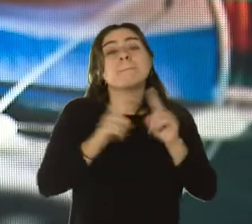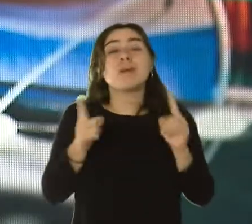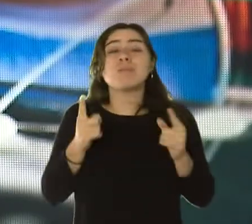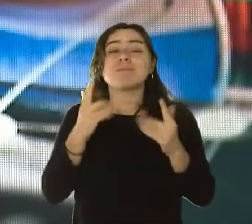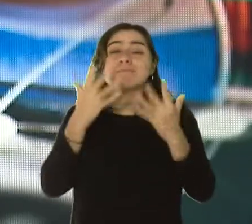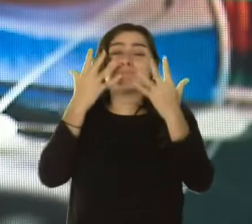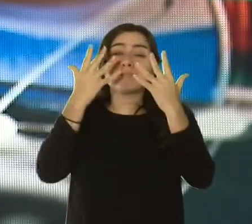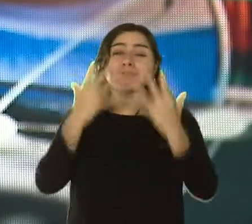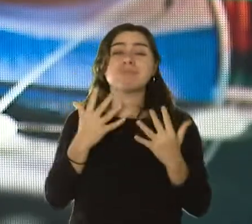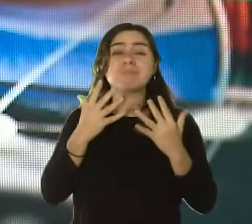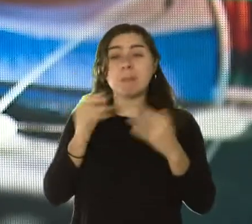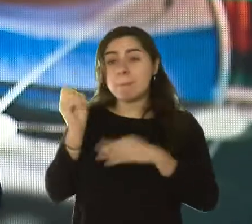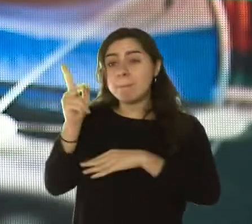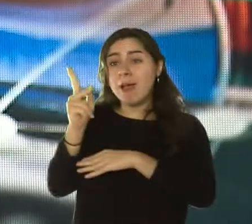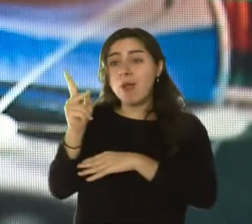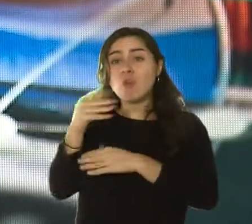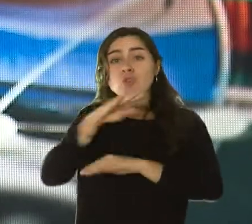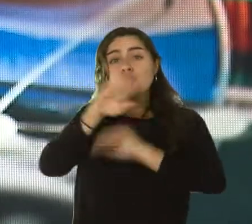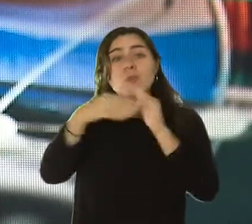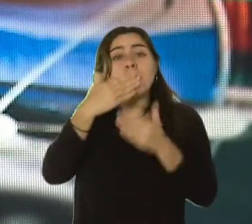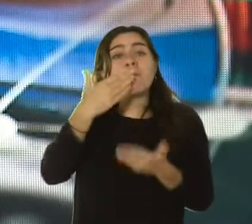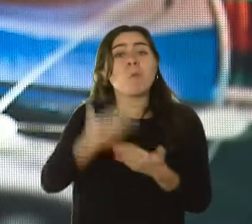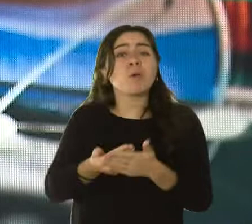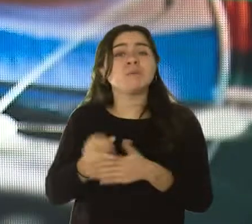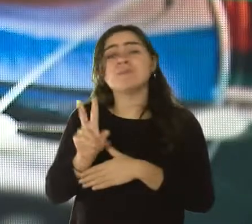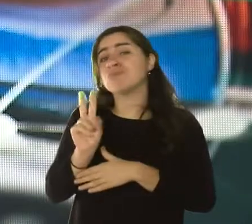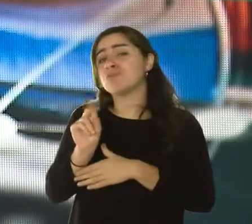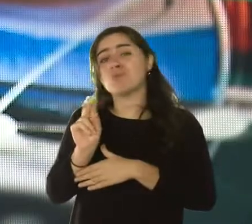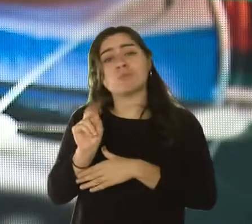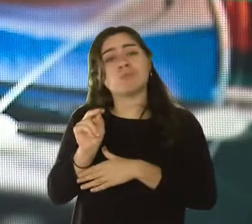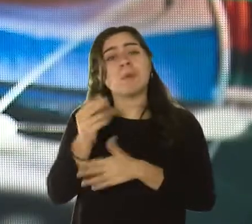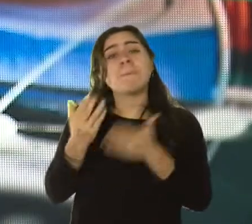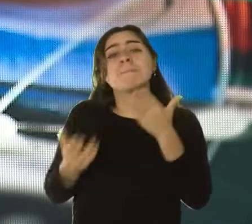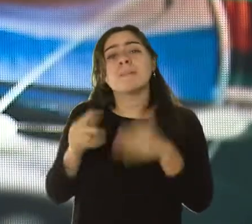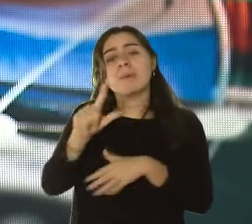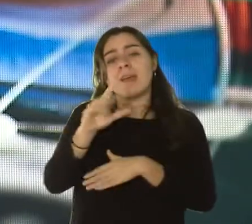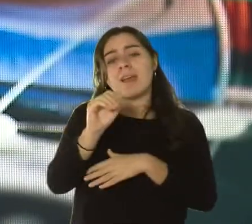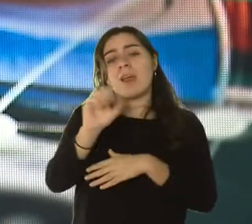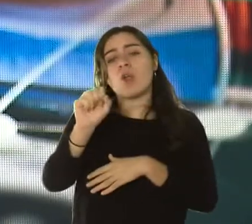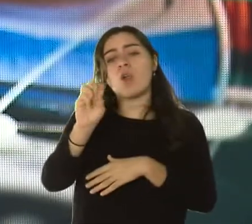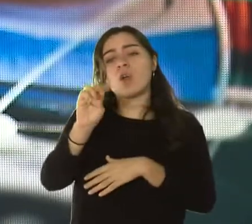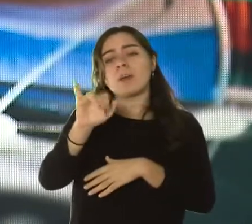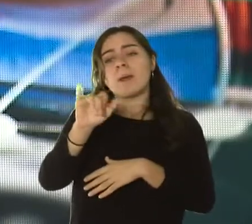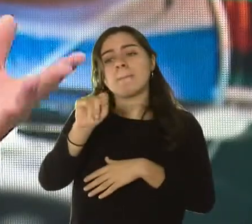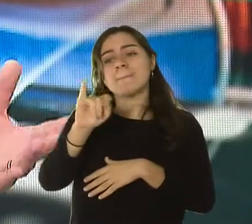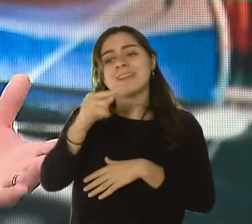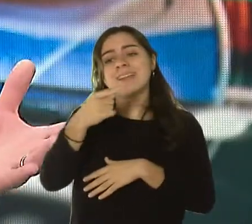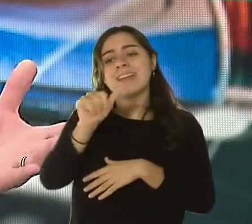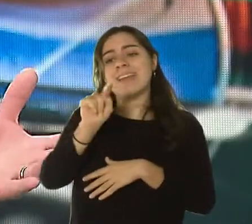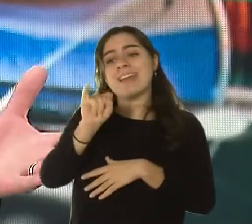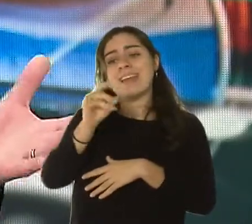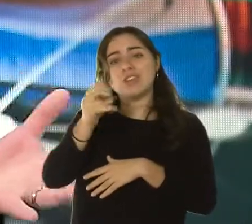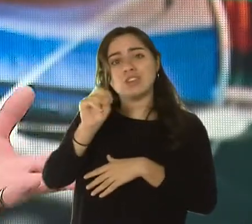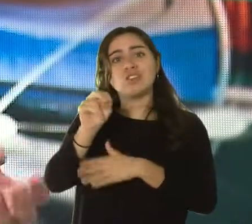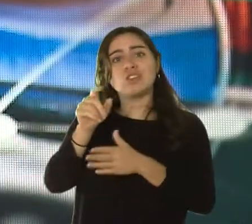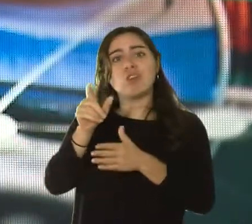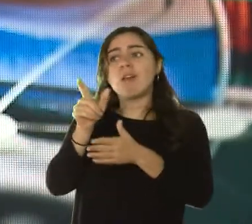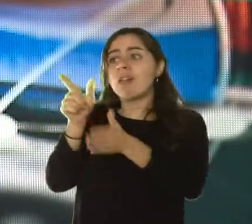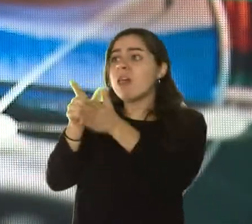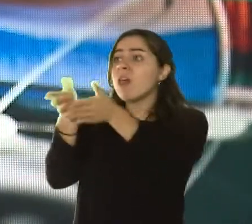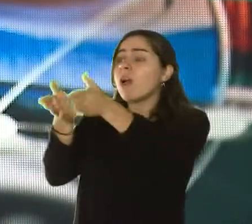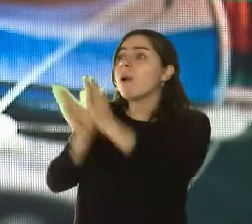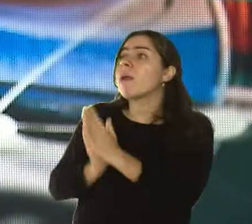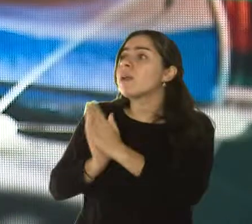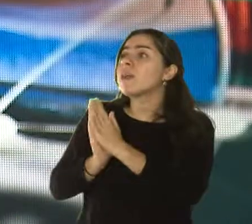desgraciadamente no todo el tiempo funciona así. Hay casos de loss mitigation que terminan en ejecución y a lo mejor es por negligencia o desapercibimiento del banco de no